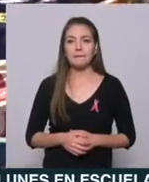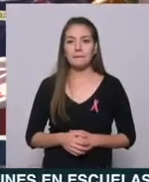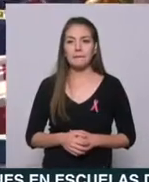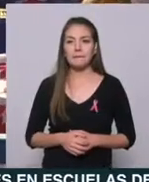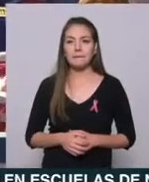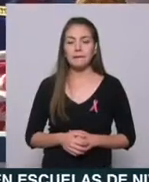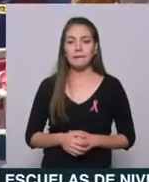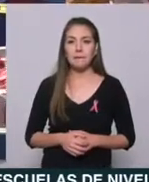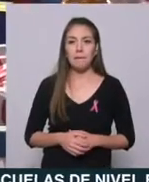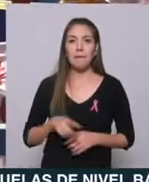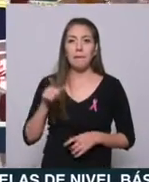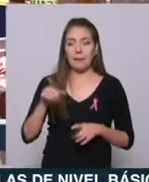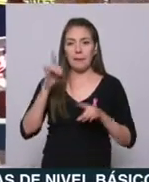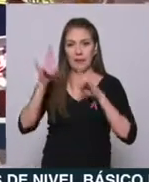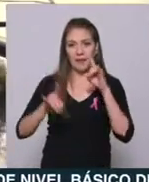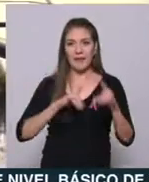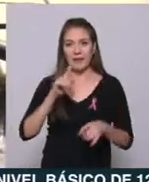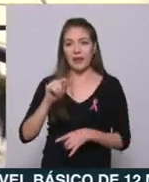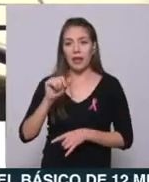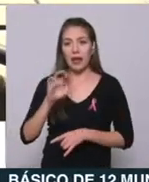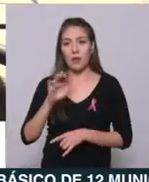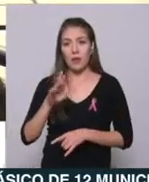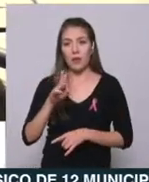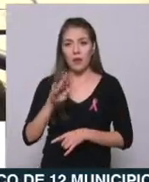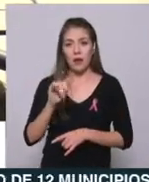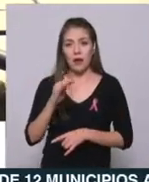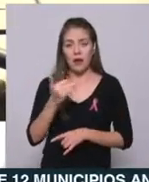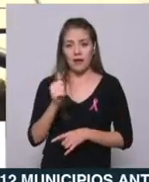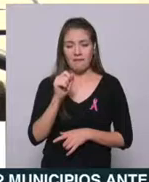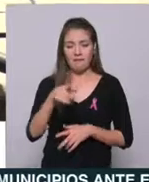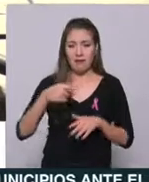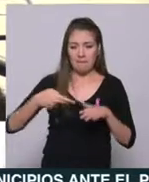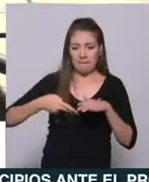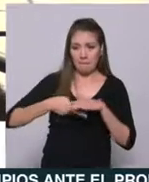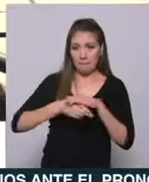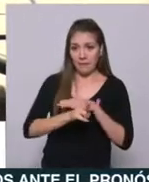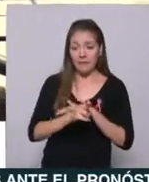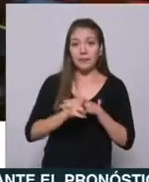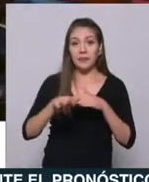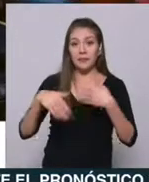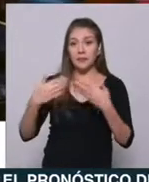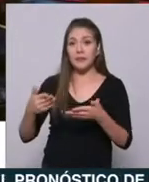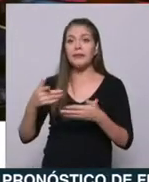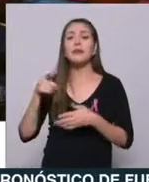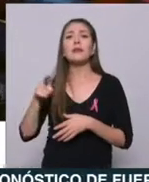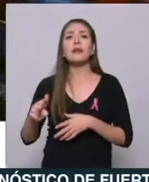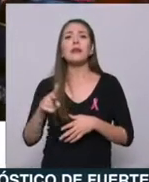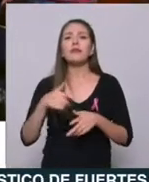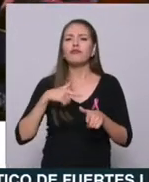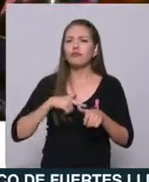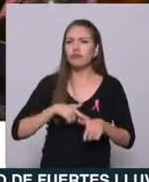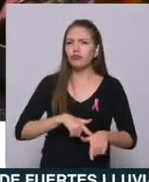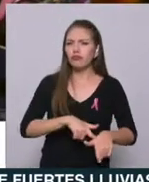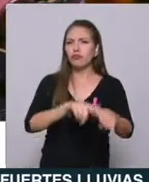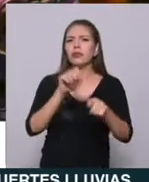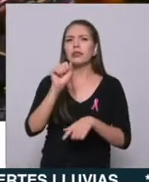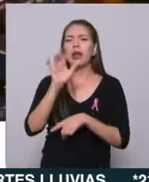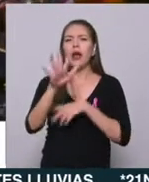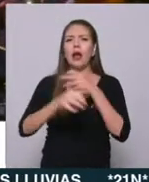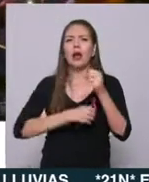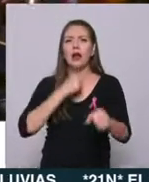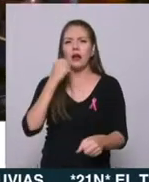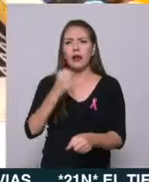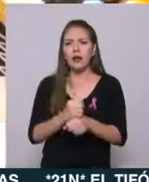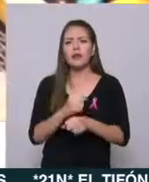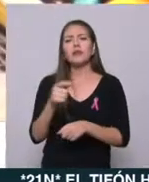La feria de Tacubaya, ubicada en el paradero de esta estación del metro, llevaba más de 65 años funcionando y divirtiendo a los habitantes